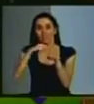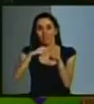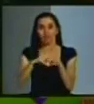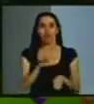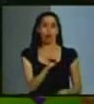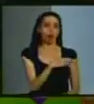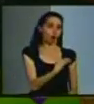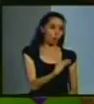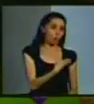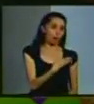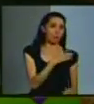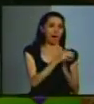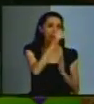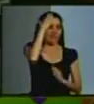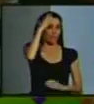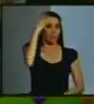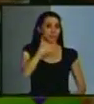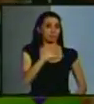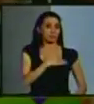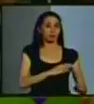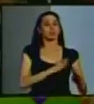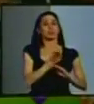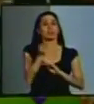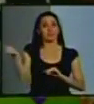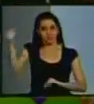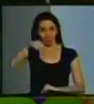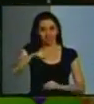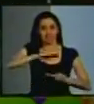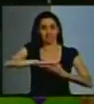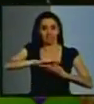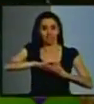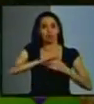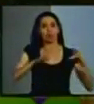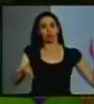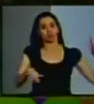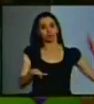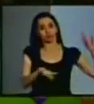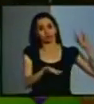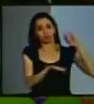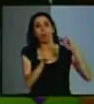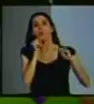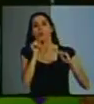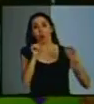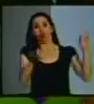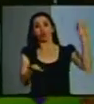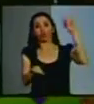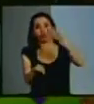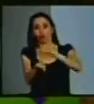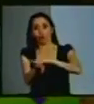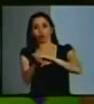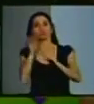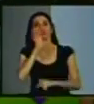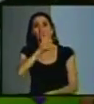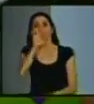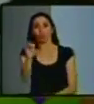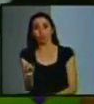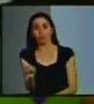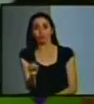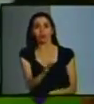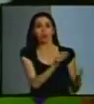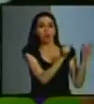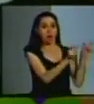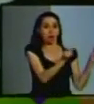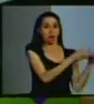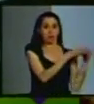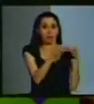Barack Obama, quizás el líder más importante que viene a esta ceremonia, se encuentra volando, muy pronto ya arribará hasta Sudáfrica, su